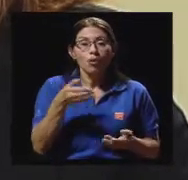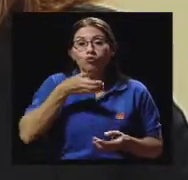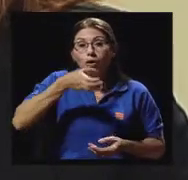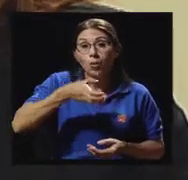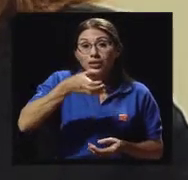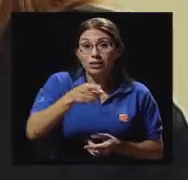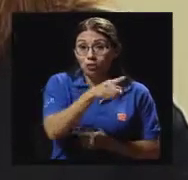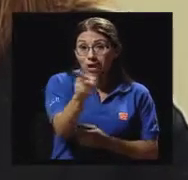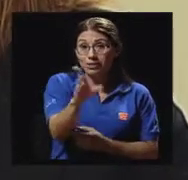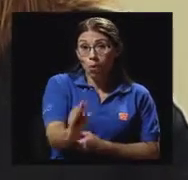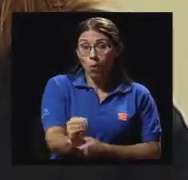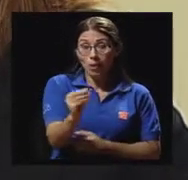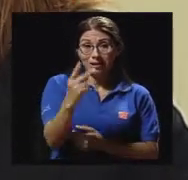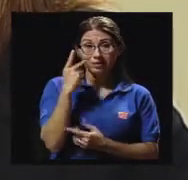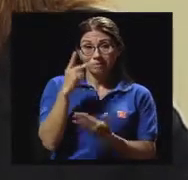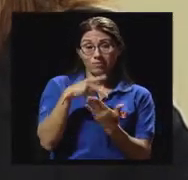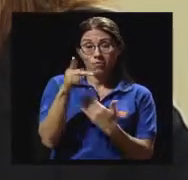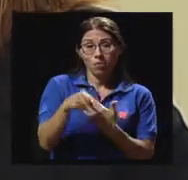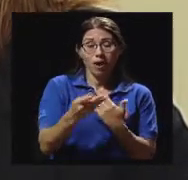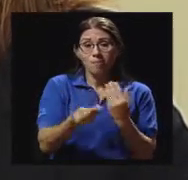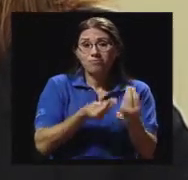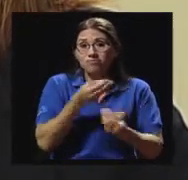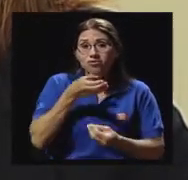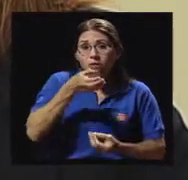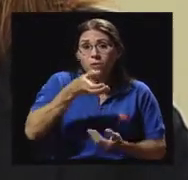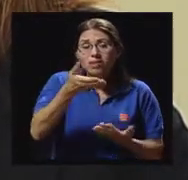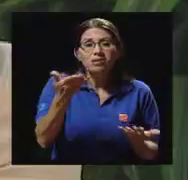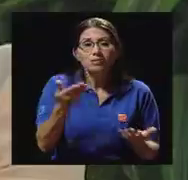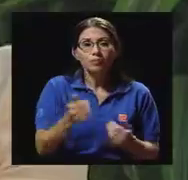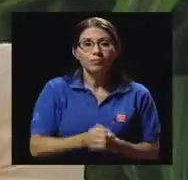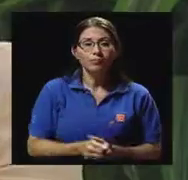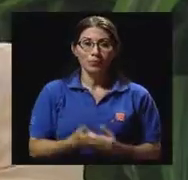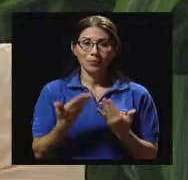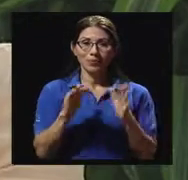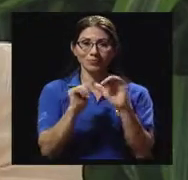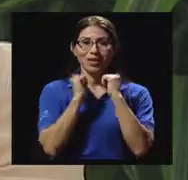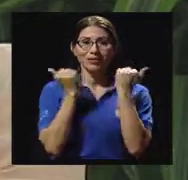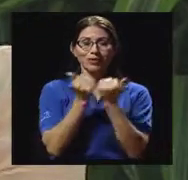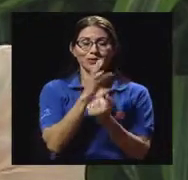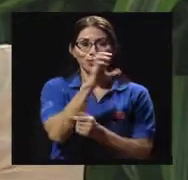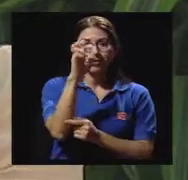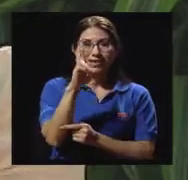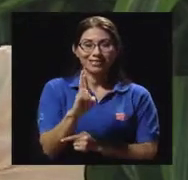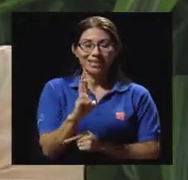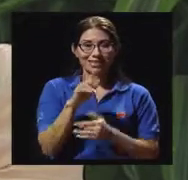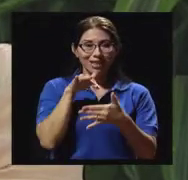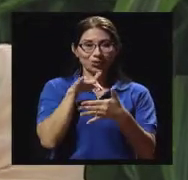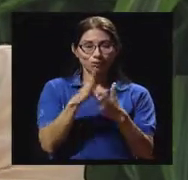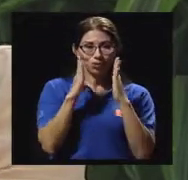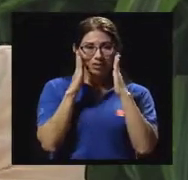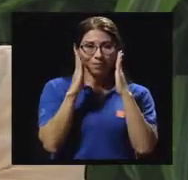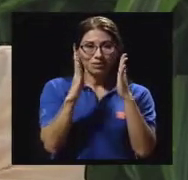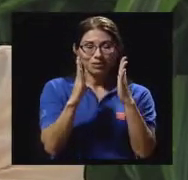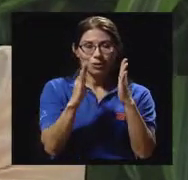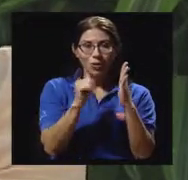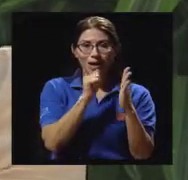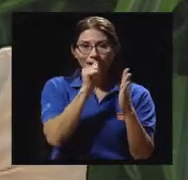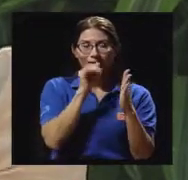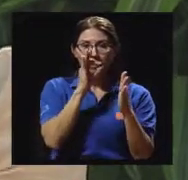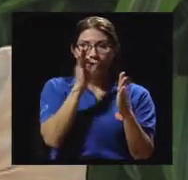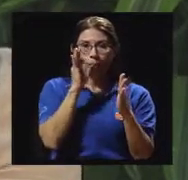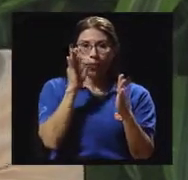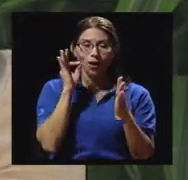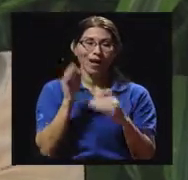a este joven que nos está escuchando o este adolescente? Bueno, la Asociación Costarricense de Estudios e Intervención en Drogas,